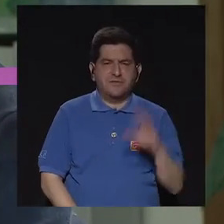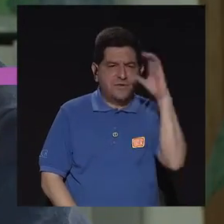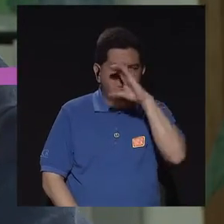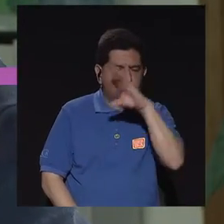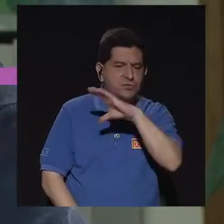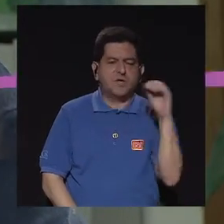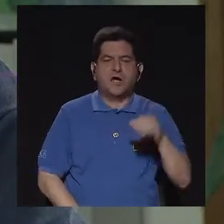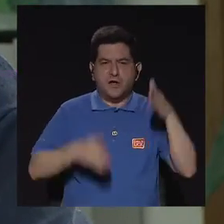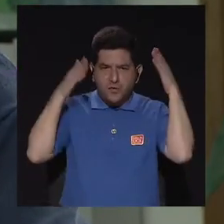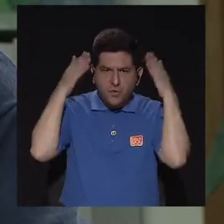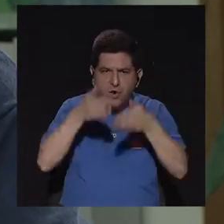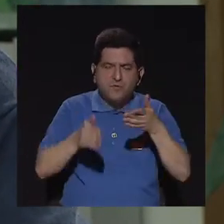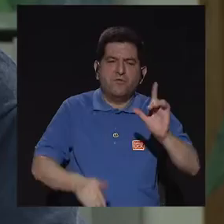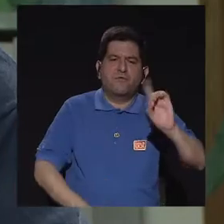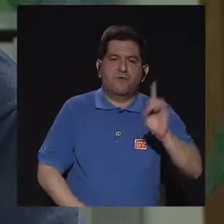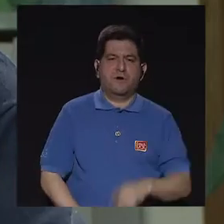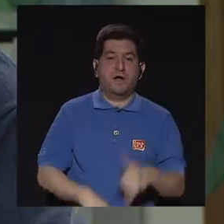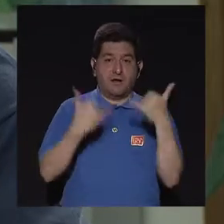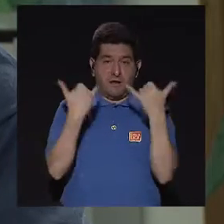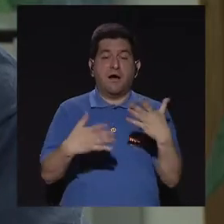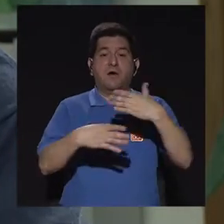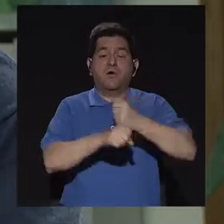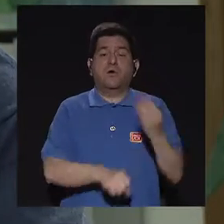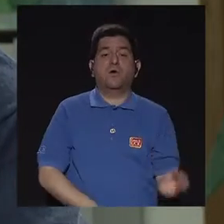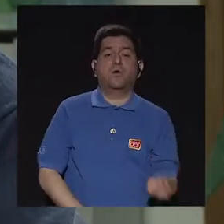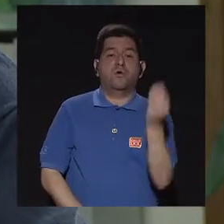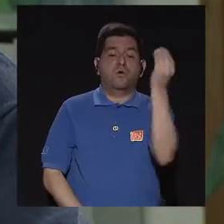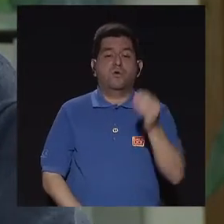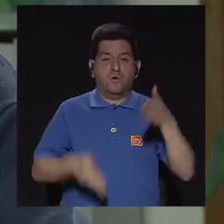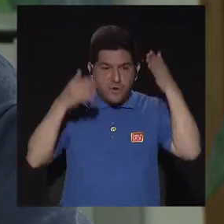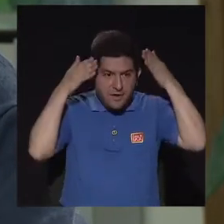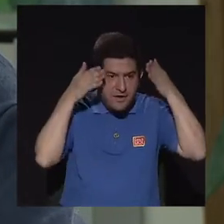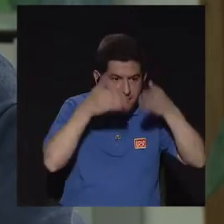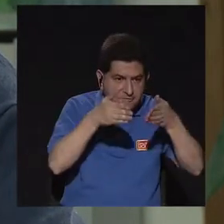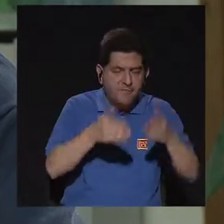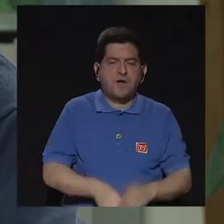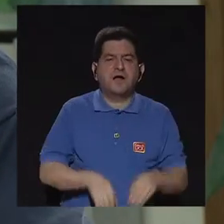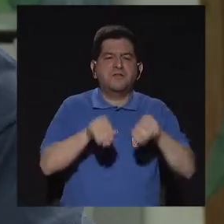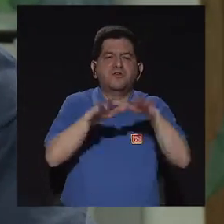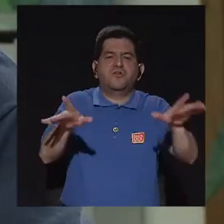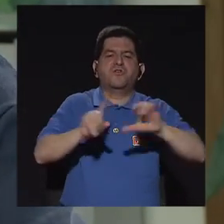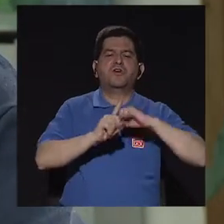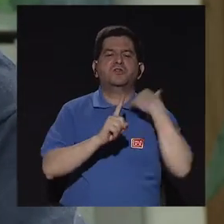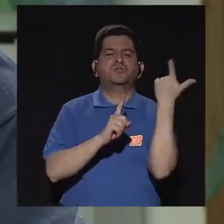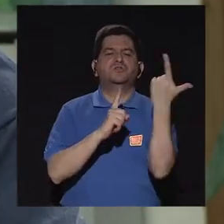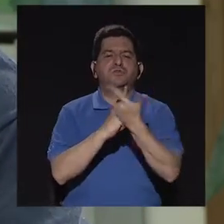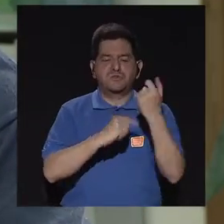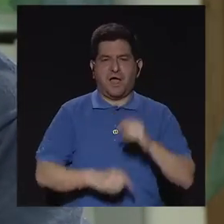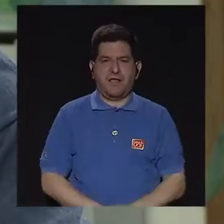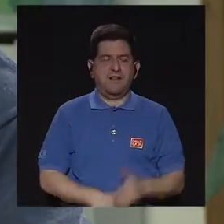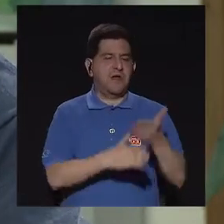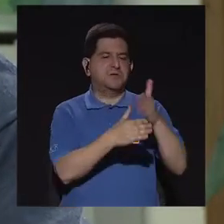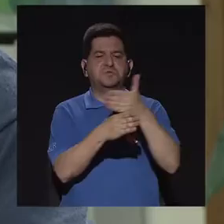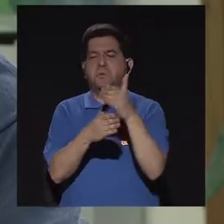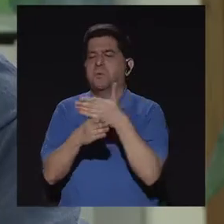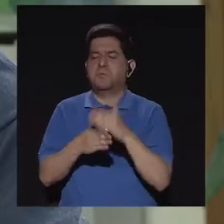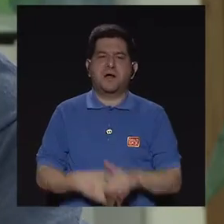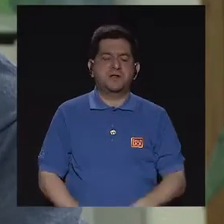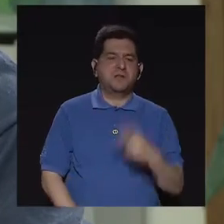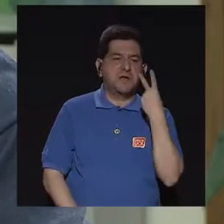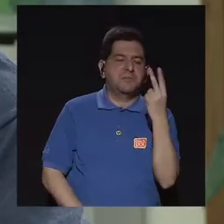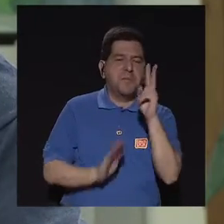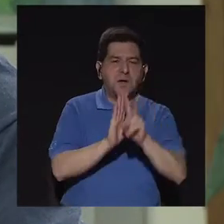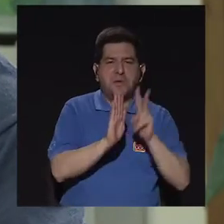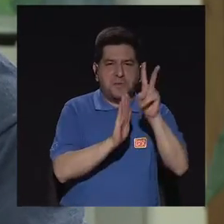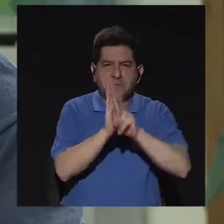Dónde enfocar esta energía. Uh-huh. Y de momento lo que estamos haciendo muchos jóvenes es como enfocándola un poco en redes sociales y compartiendo cosas,